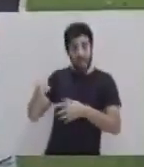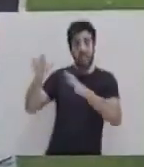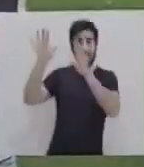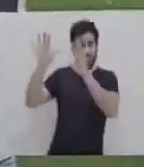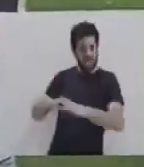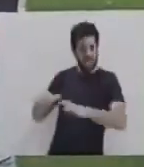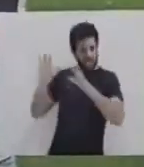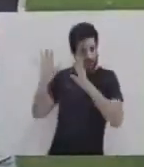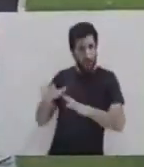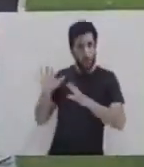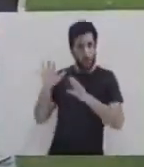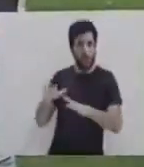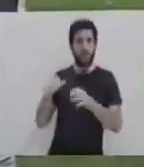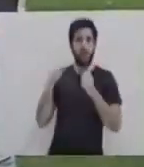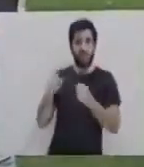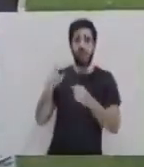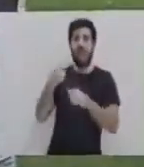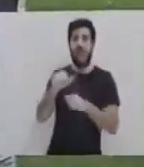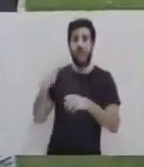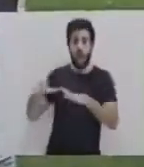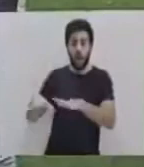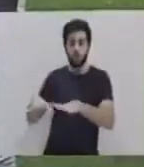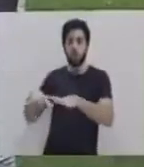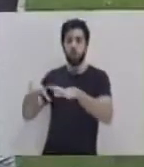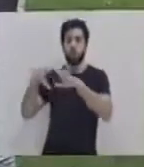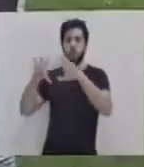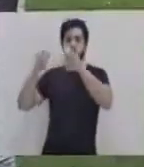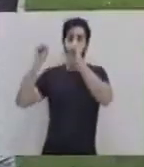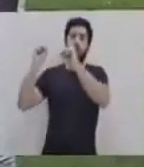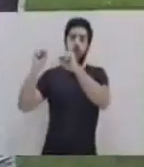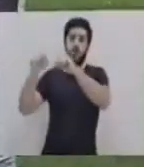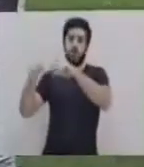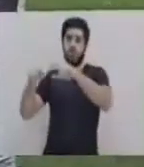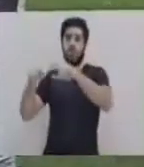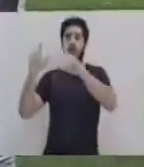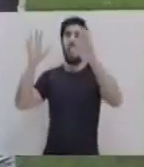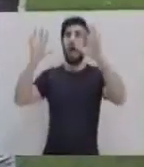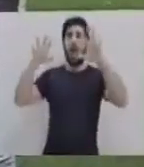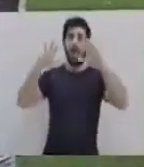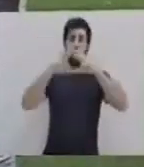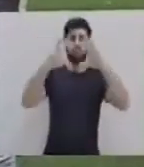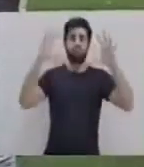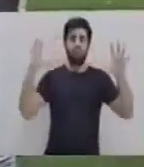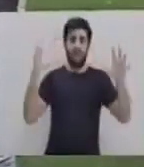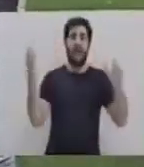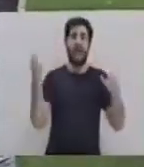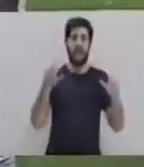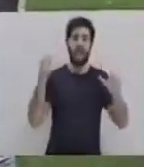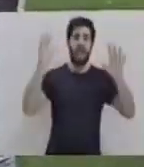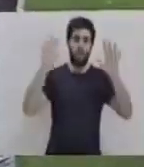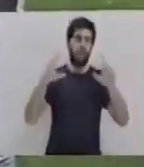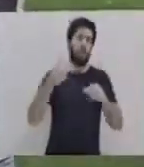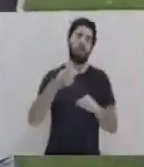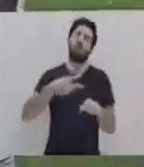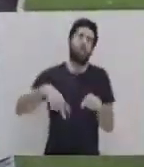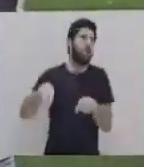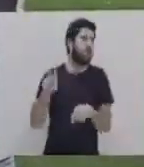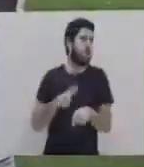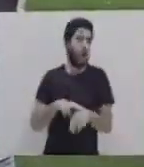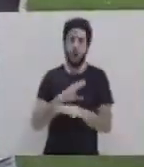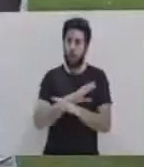llueve. Toda el agua se evapora, se condensa y produce cantidad de lluvia. Ese es un ciclo